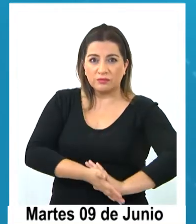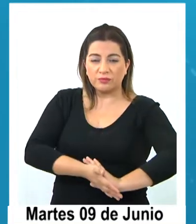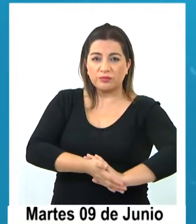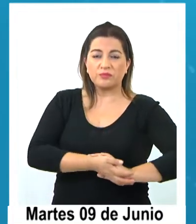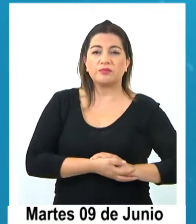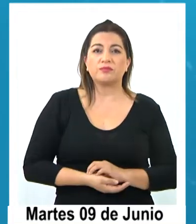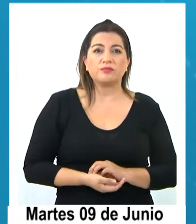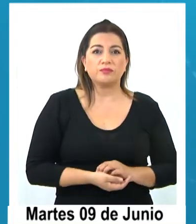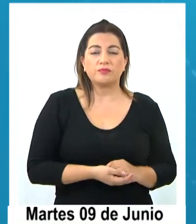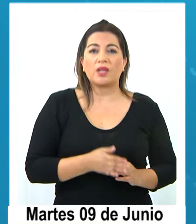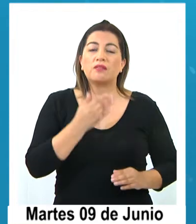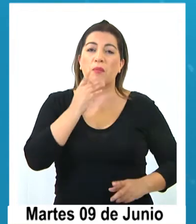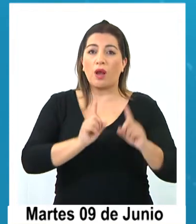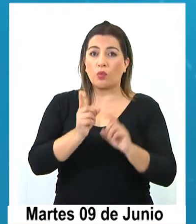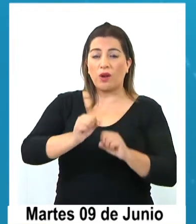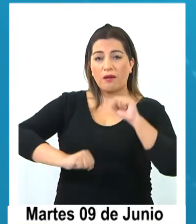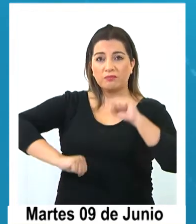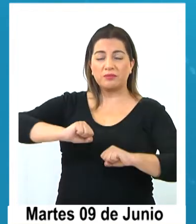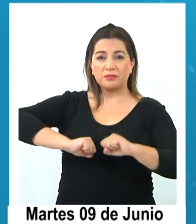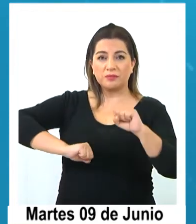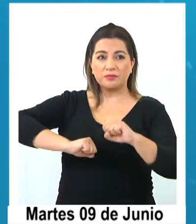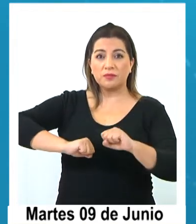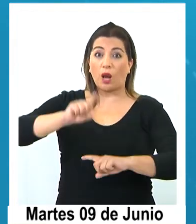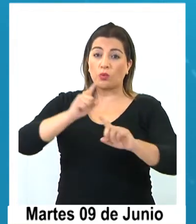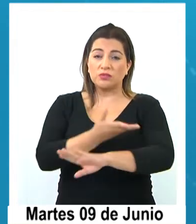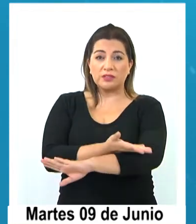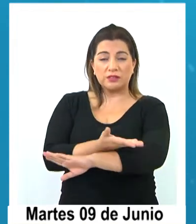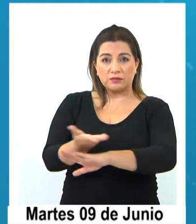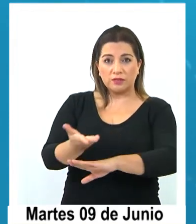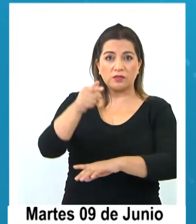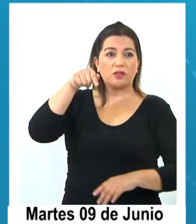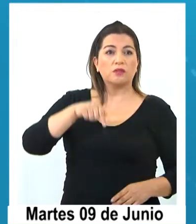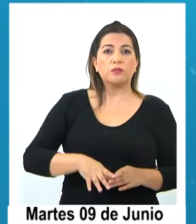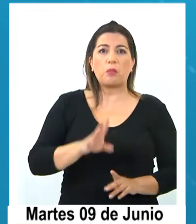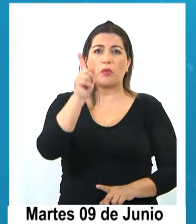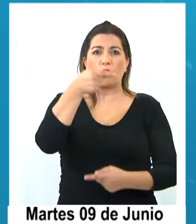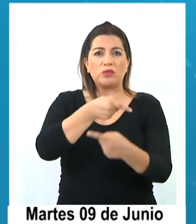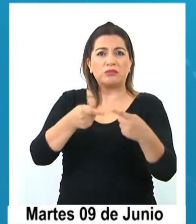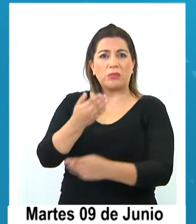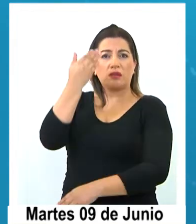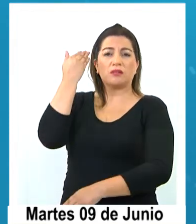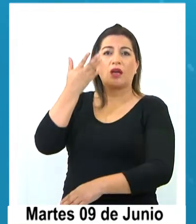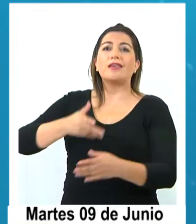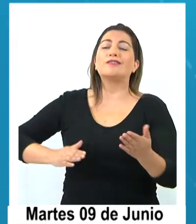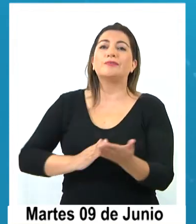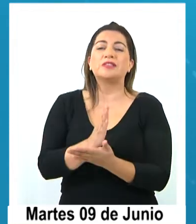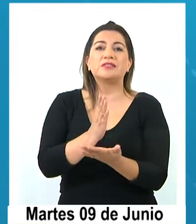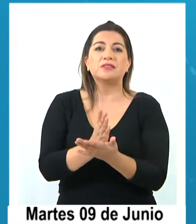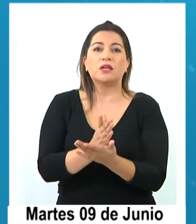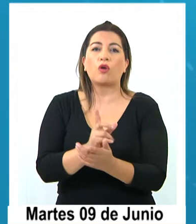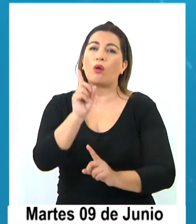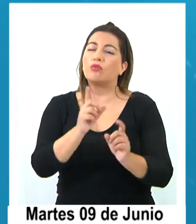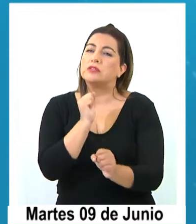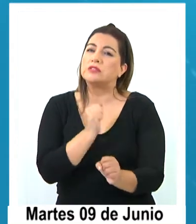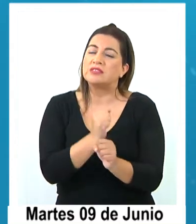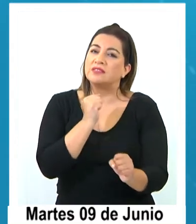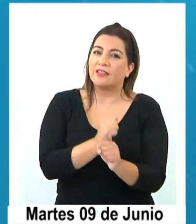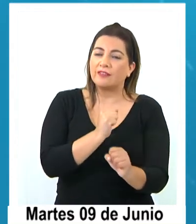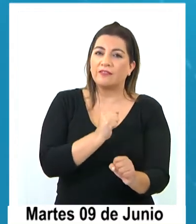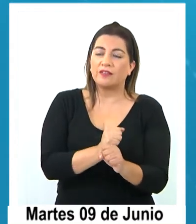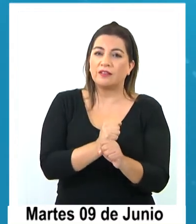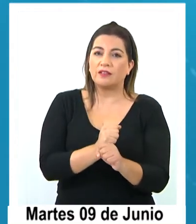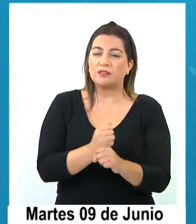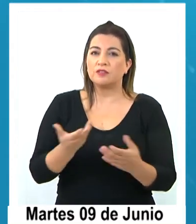pero también las empresas que te brindan servicios. Desde hace una semana han empezado a trabajar,